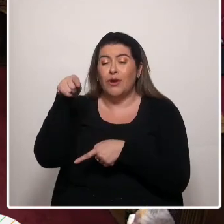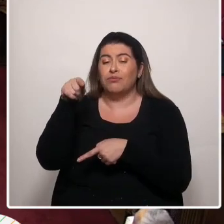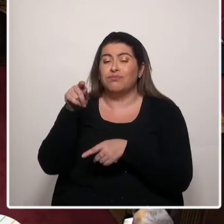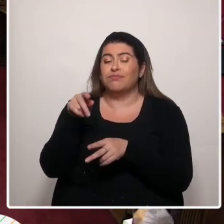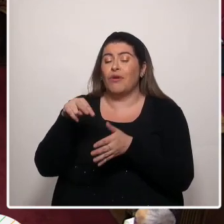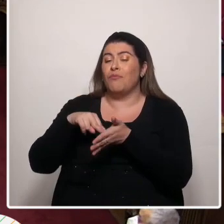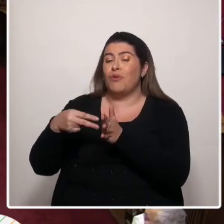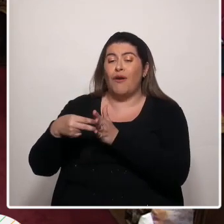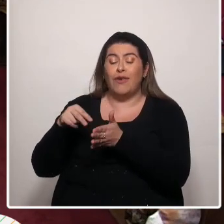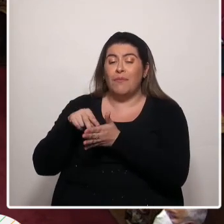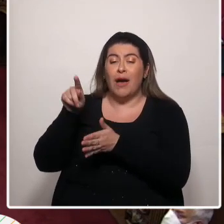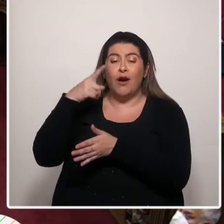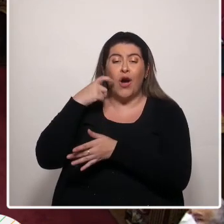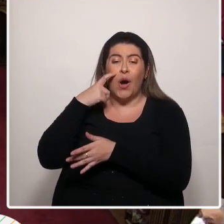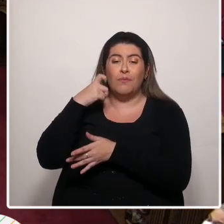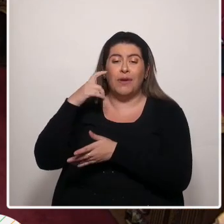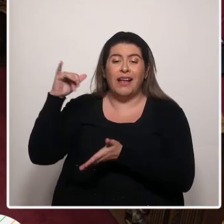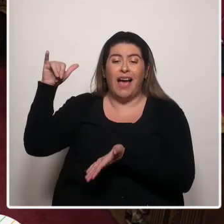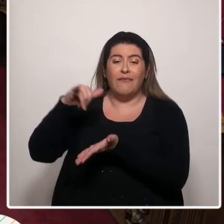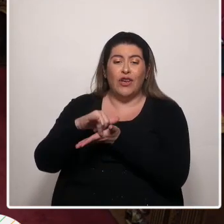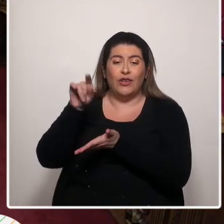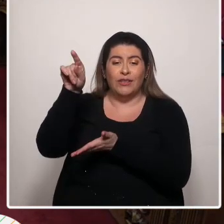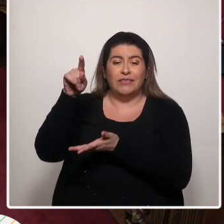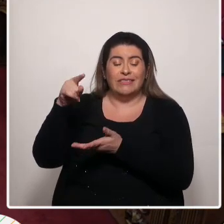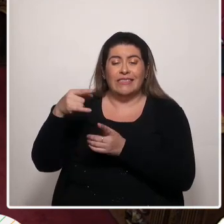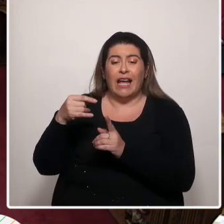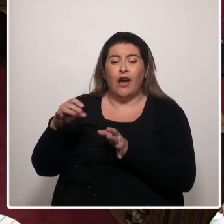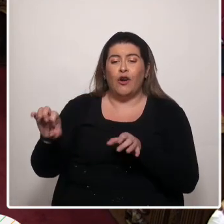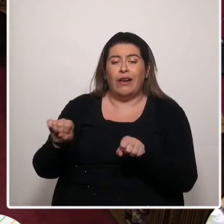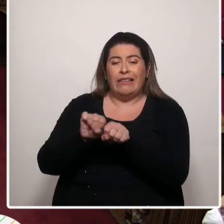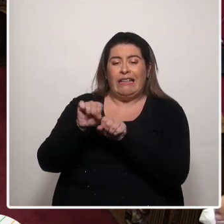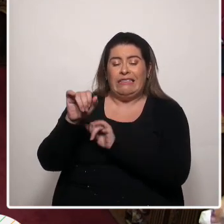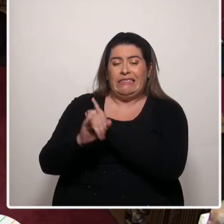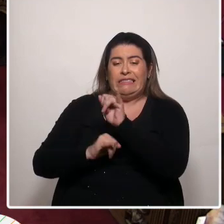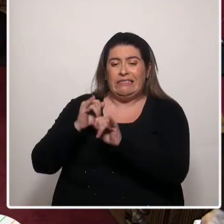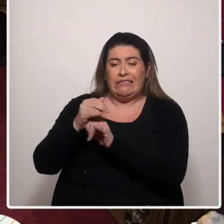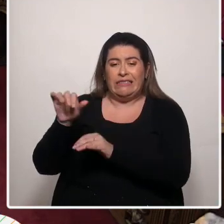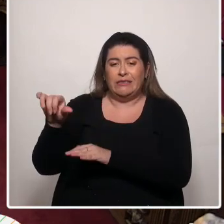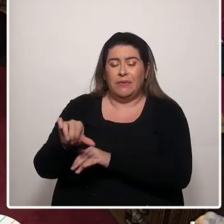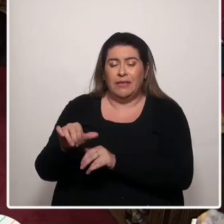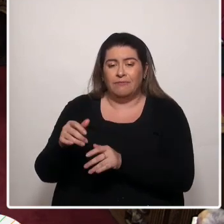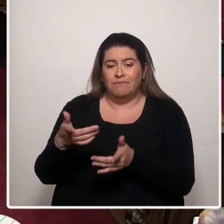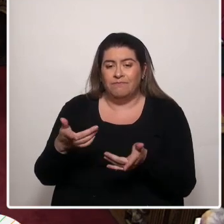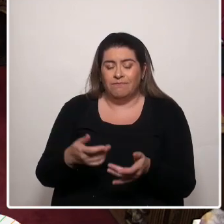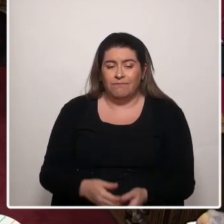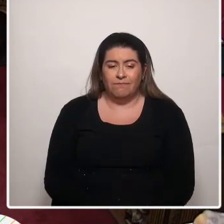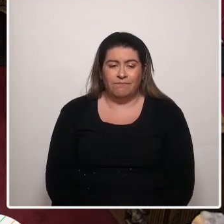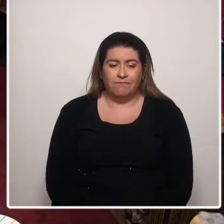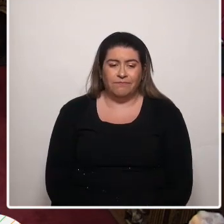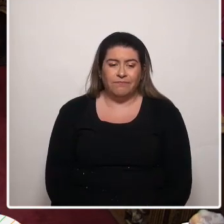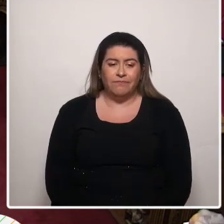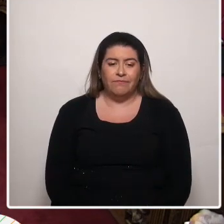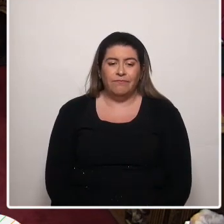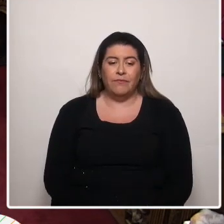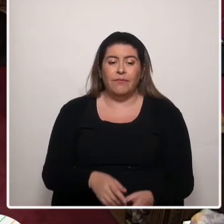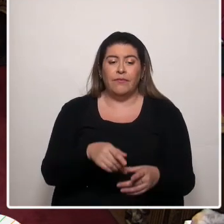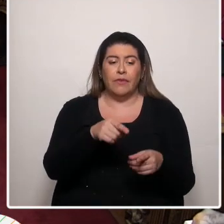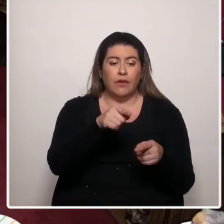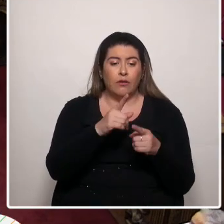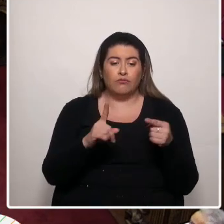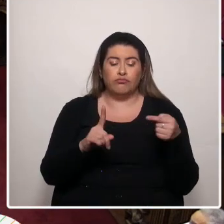que estoy escuchando plenamente la sesión de la comisión. Gracias. Sí, muy buenas